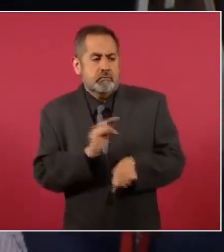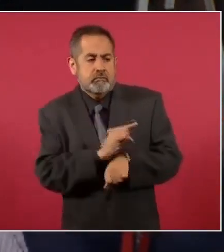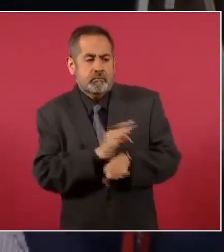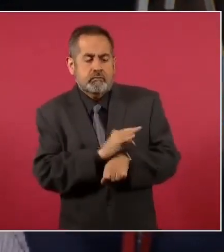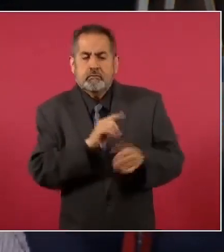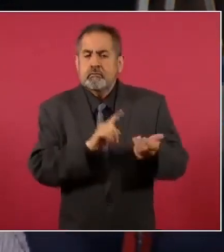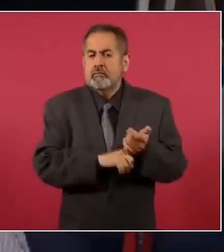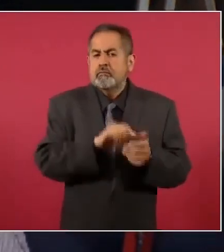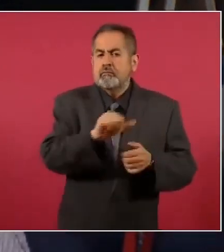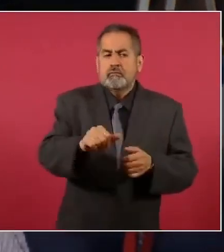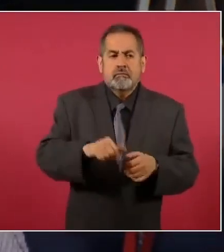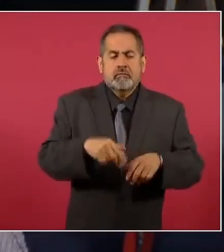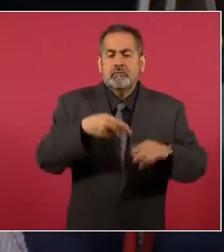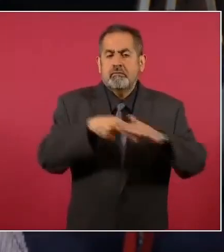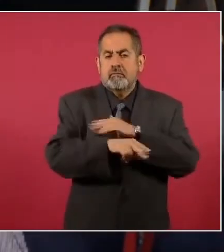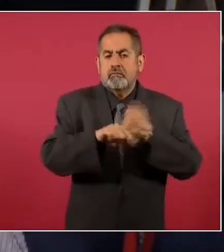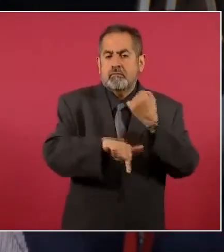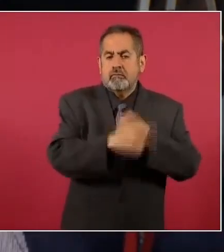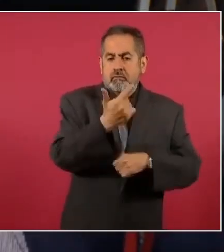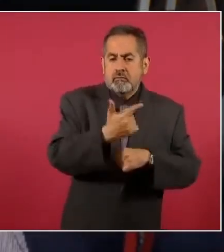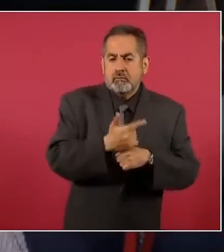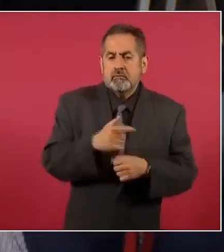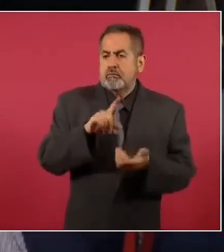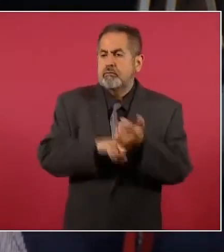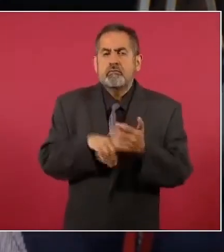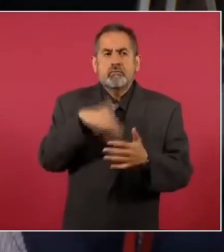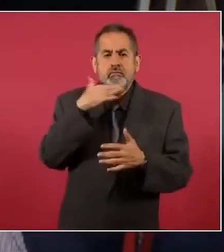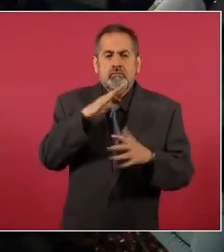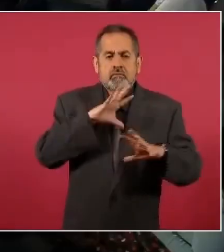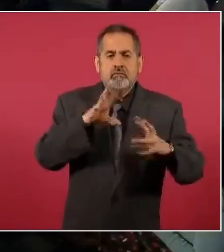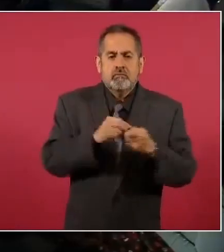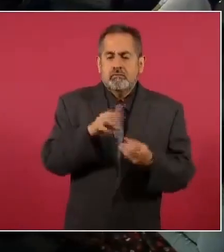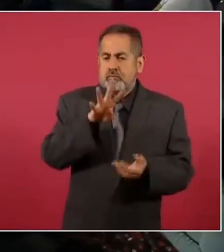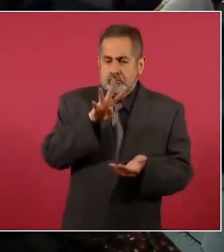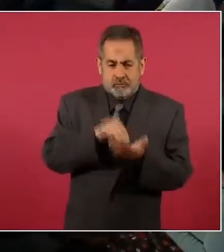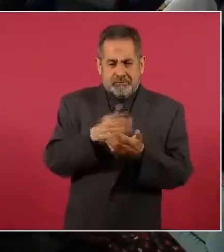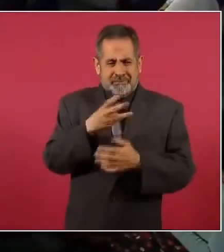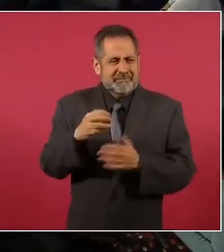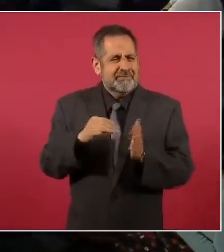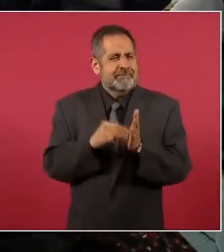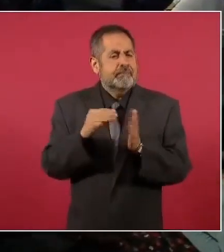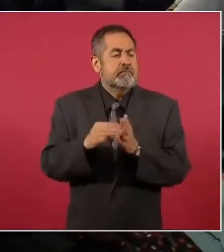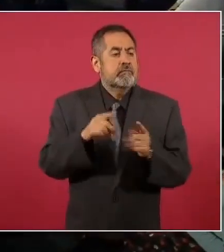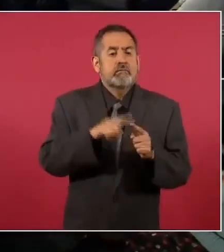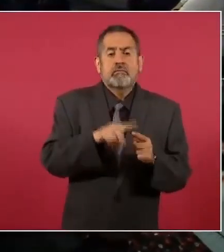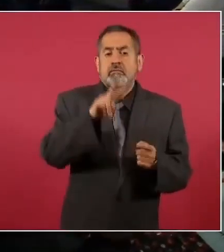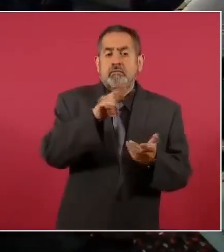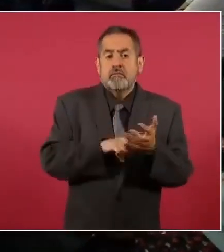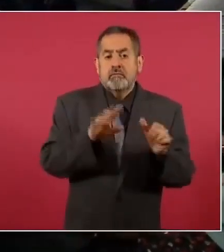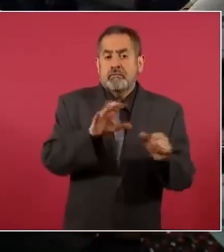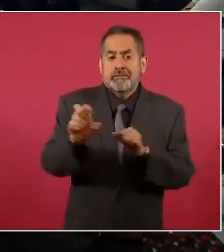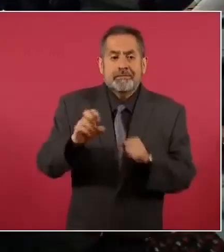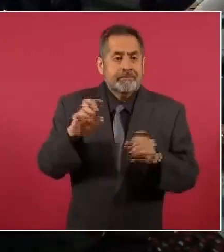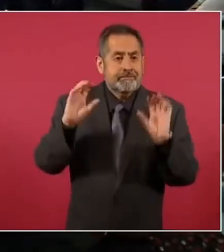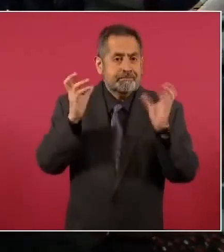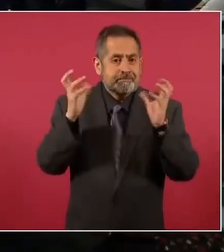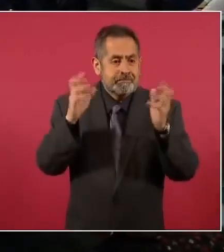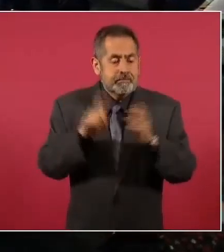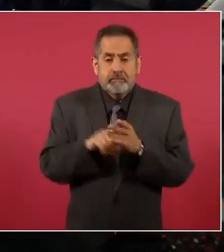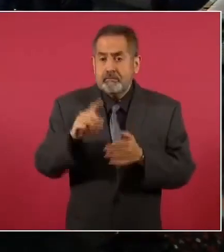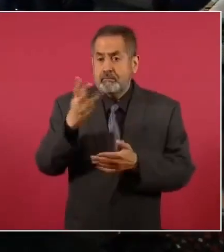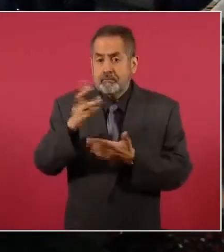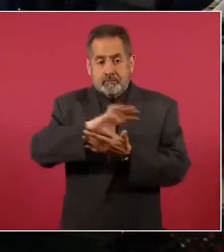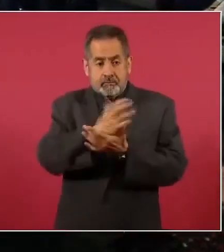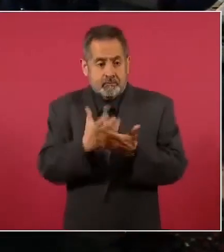metro y en la policía capitalina el fraude ya va por 4,300 millones de pesos de 2,600 patrullas de los tres contratos